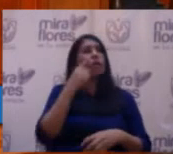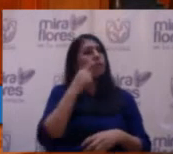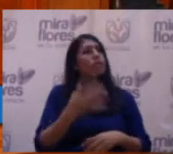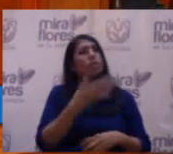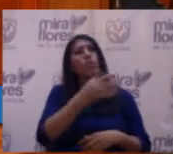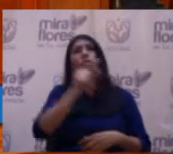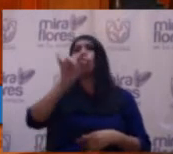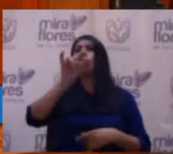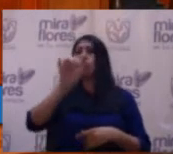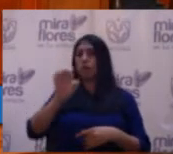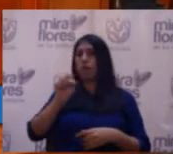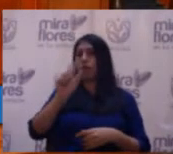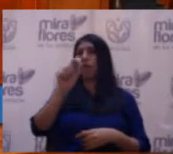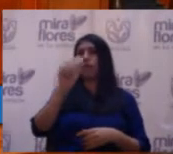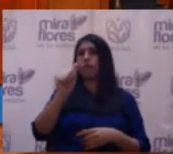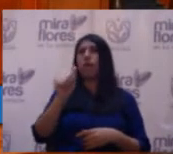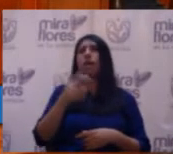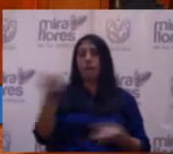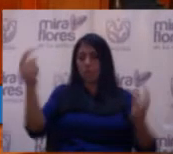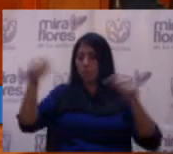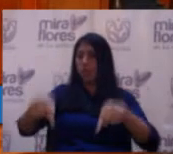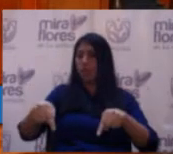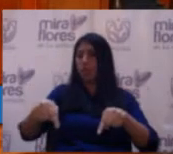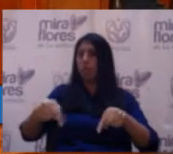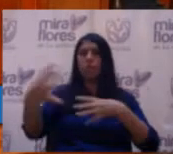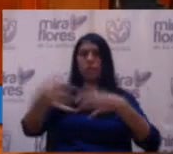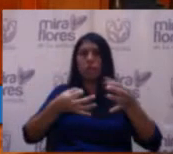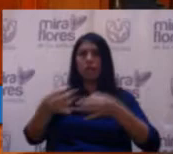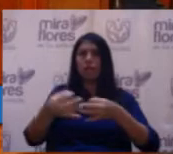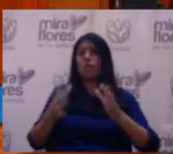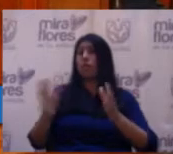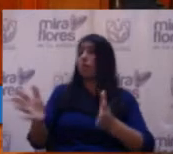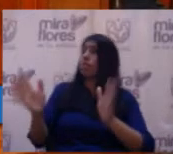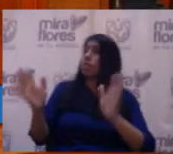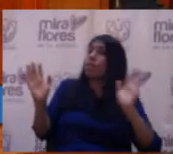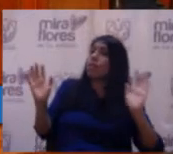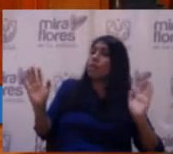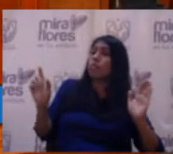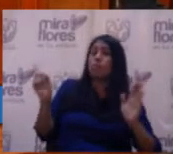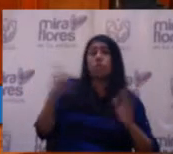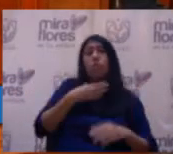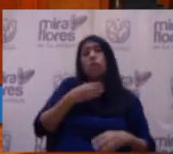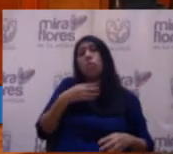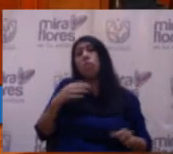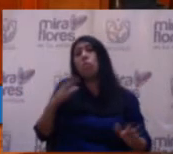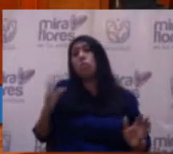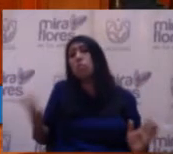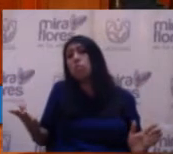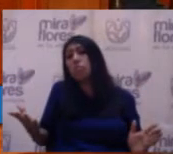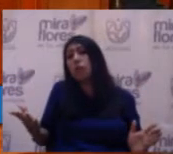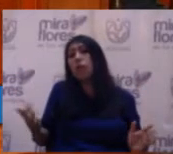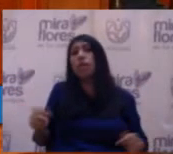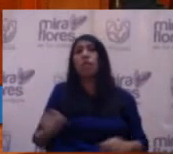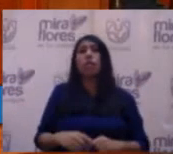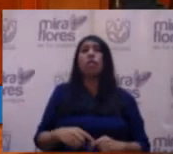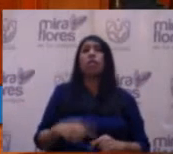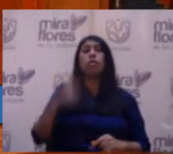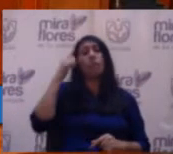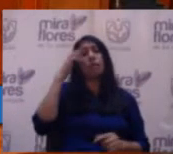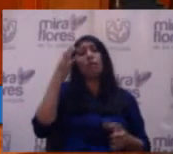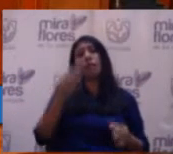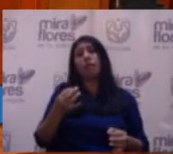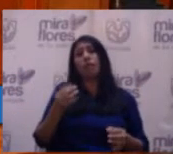para poder hacer una explicación. Si a pesar de eso a usted no lo satisface, o si cree que debe votar en contra,